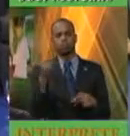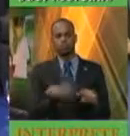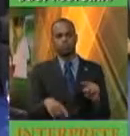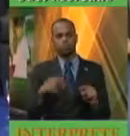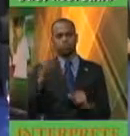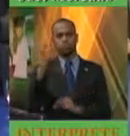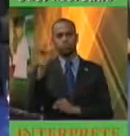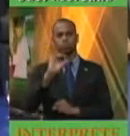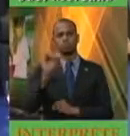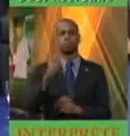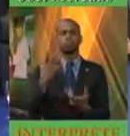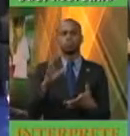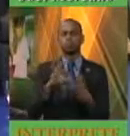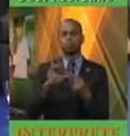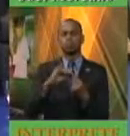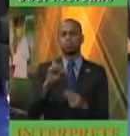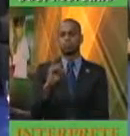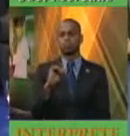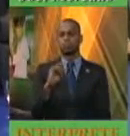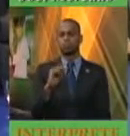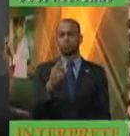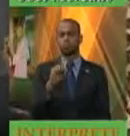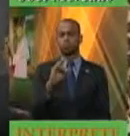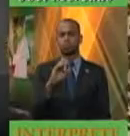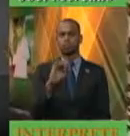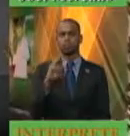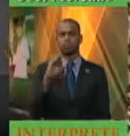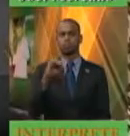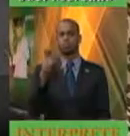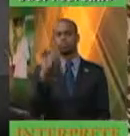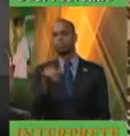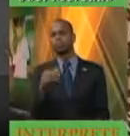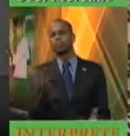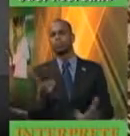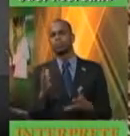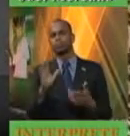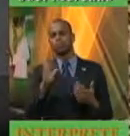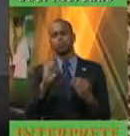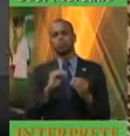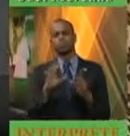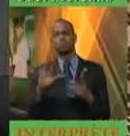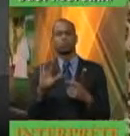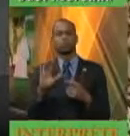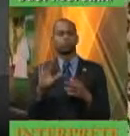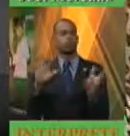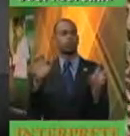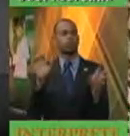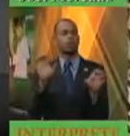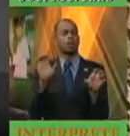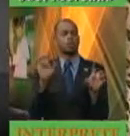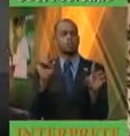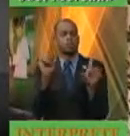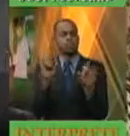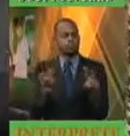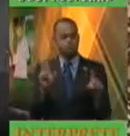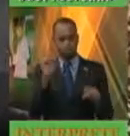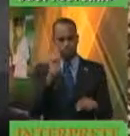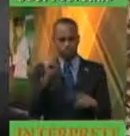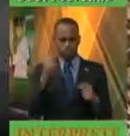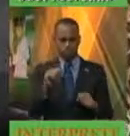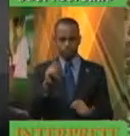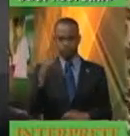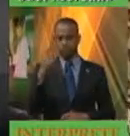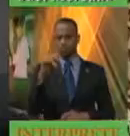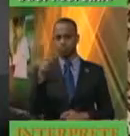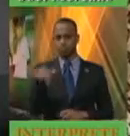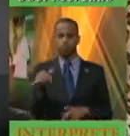había mencionado don Guillermo, esto fue como una muestra que realizaron. Un plan piloto, exacto. Sí. Entonces, ¿pero qué pasa?